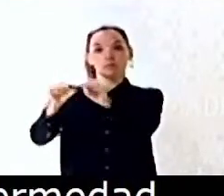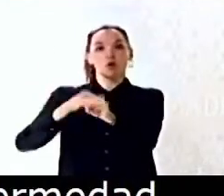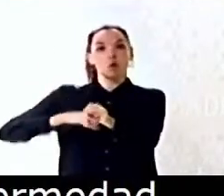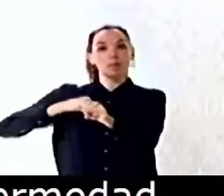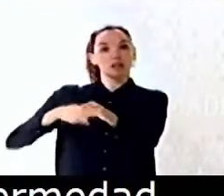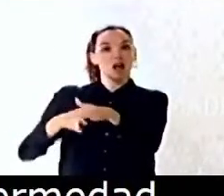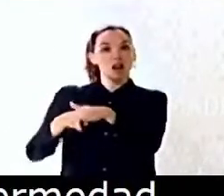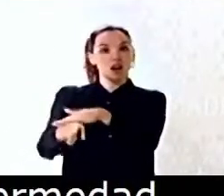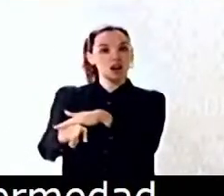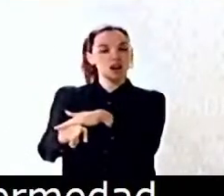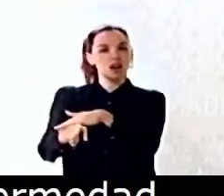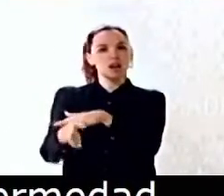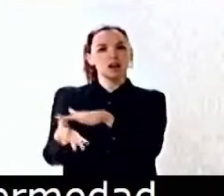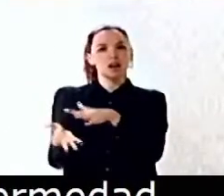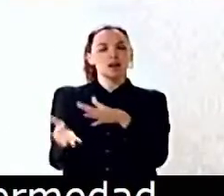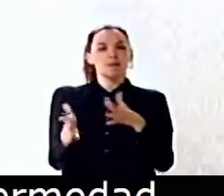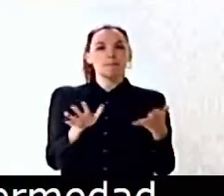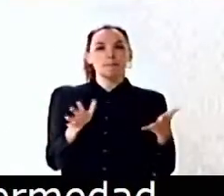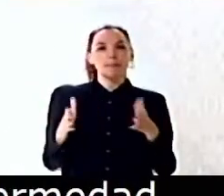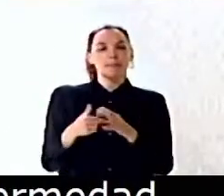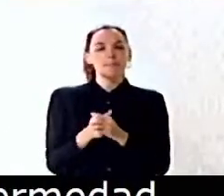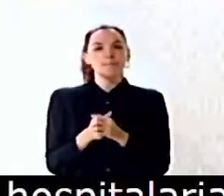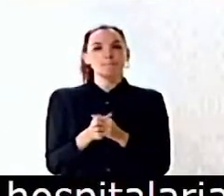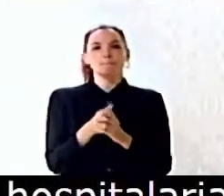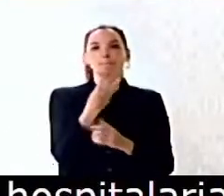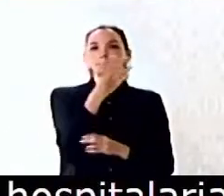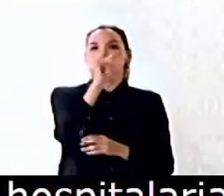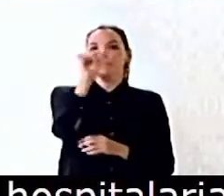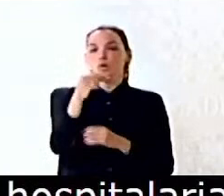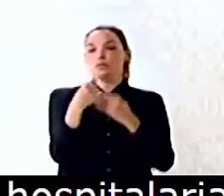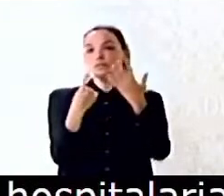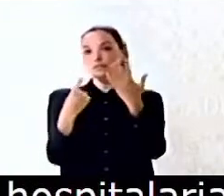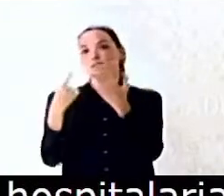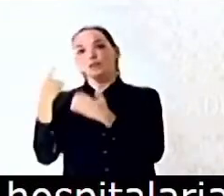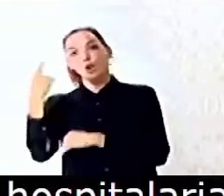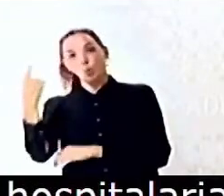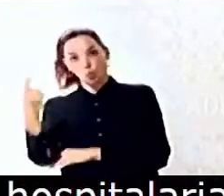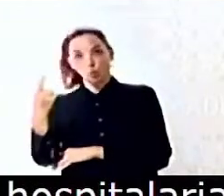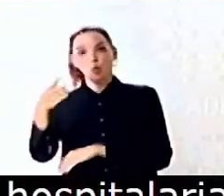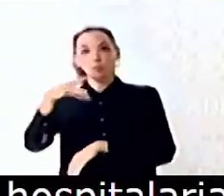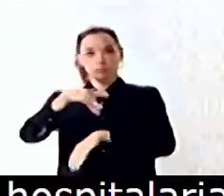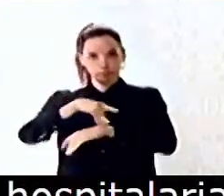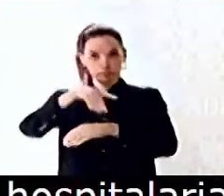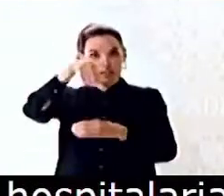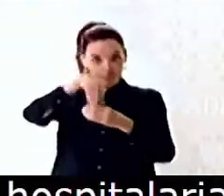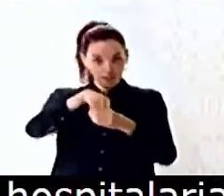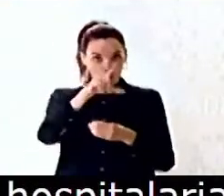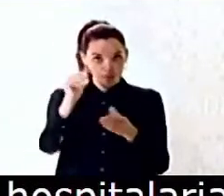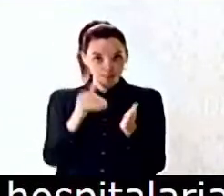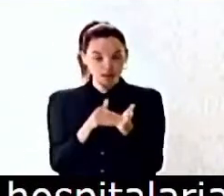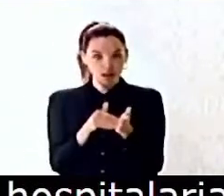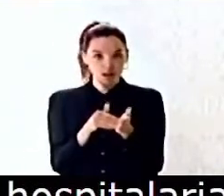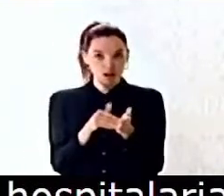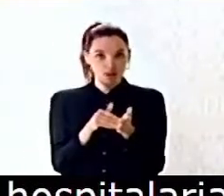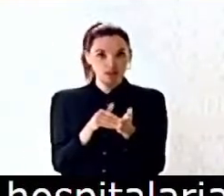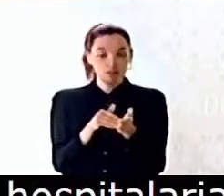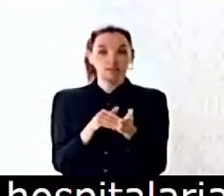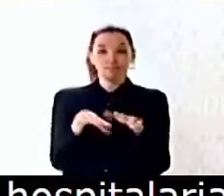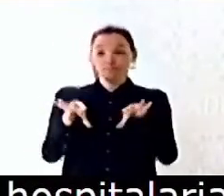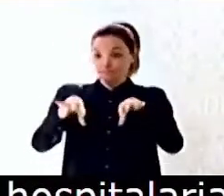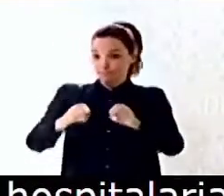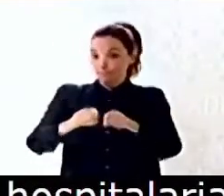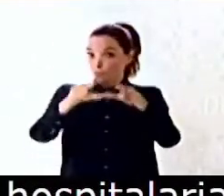hospitalaria se sitúa en 4,61 por 100.000 habitantes, o lo que es lo mismo, tenemos una tasa de ocupación en